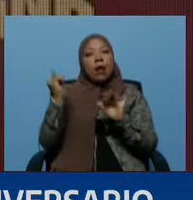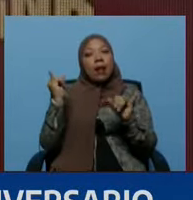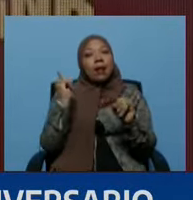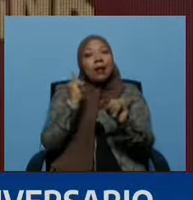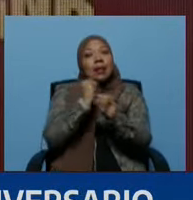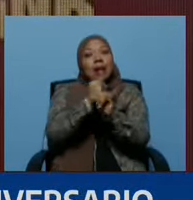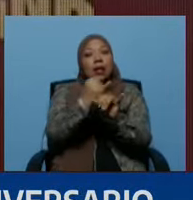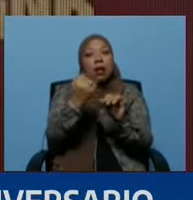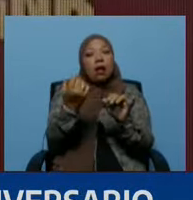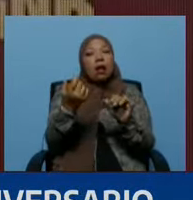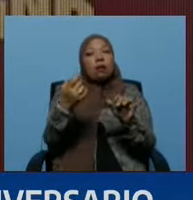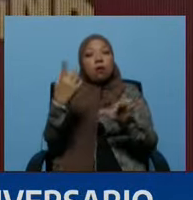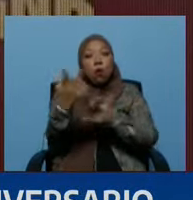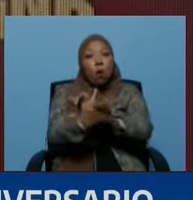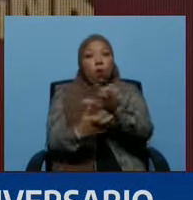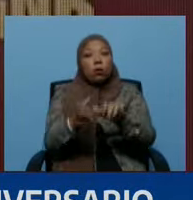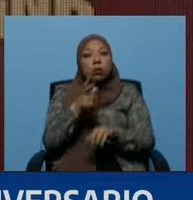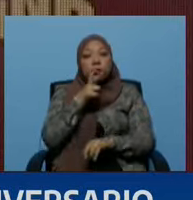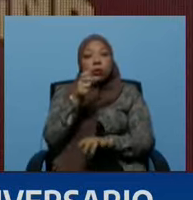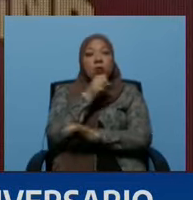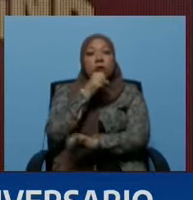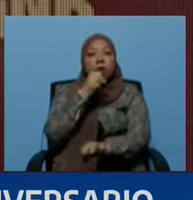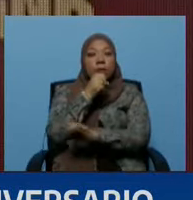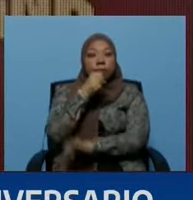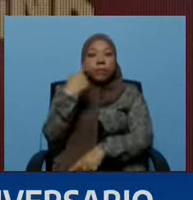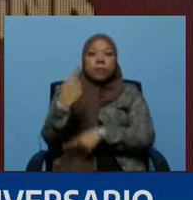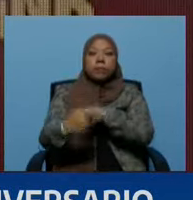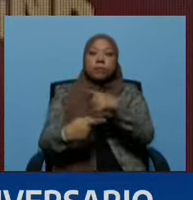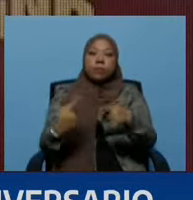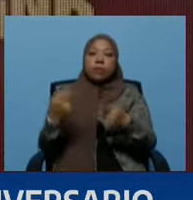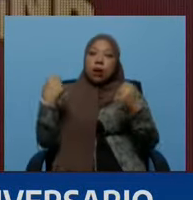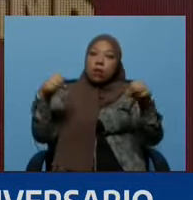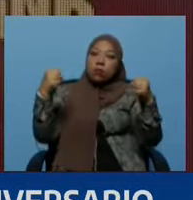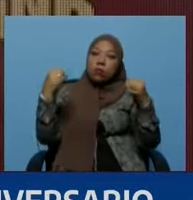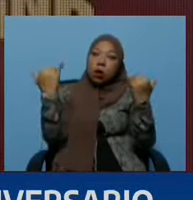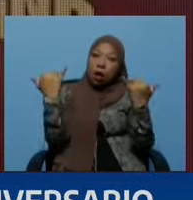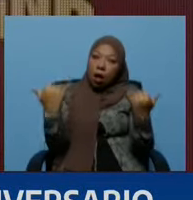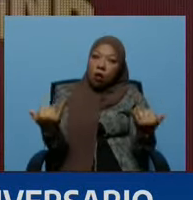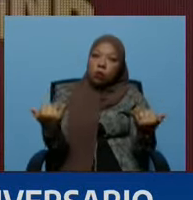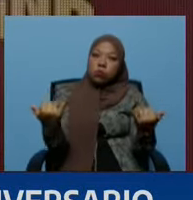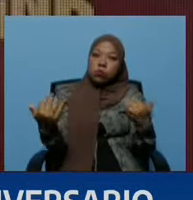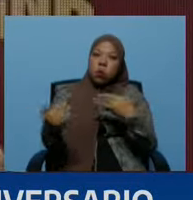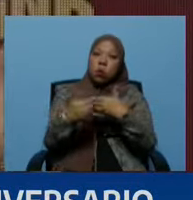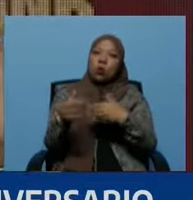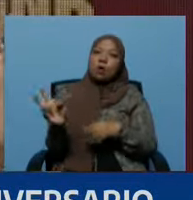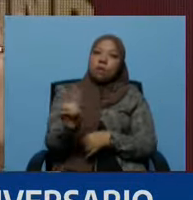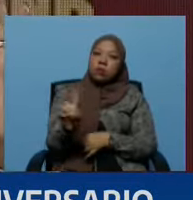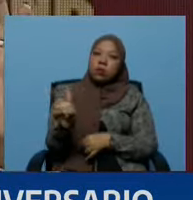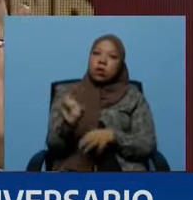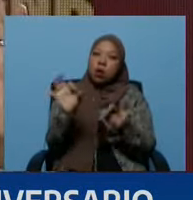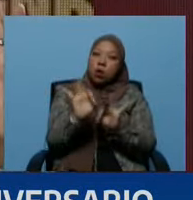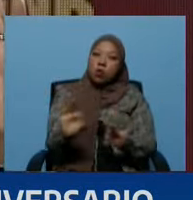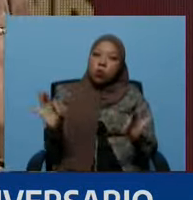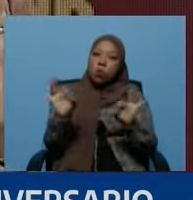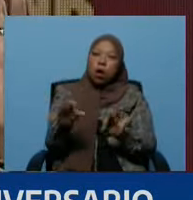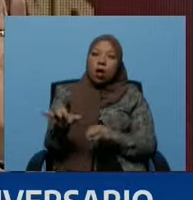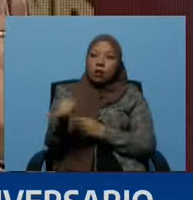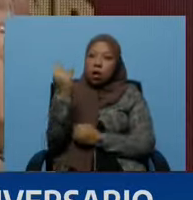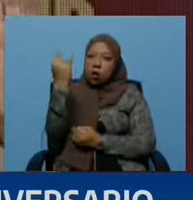ciberfascista criminal que se ensaya precisamente contra Venezuela. Que nadie se llame